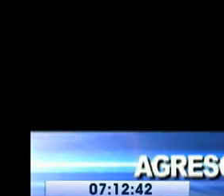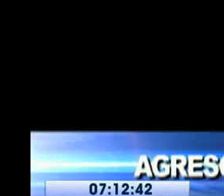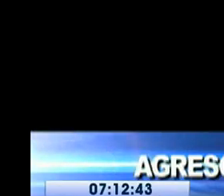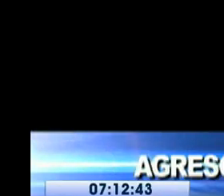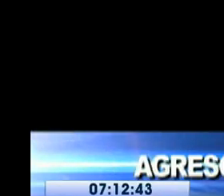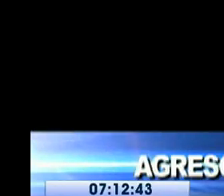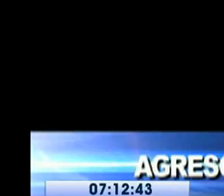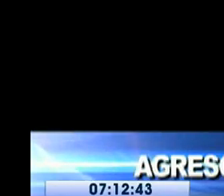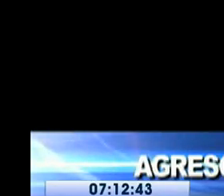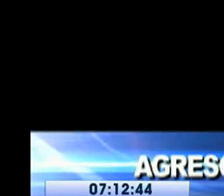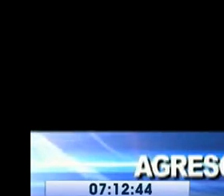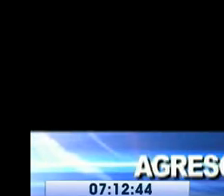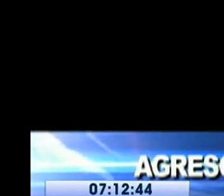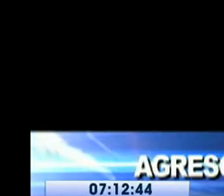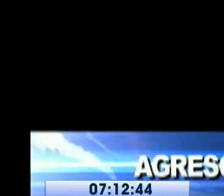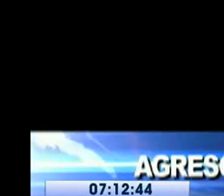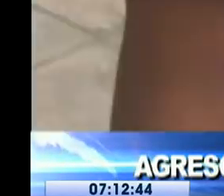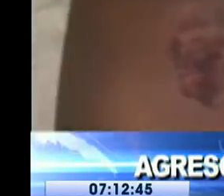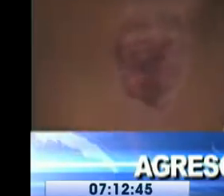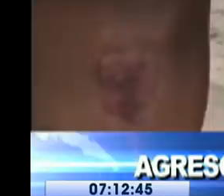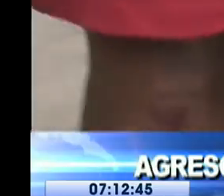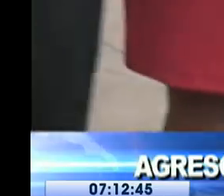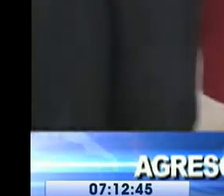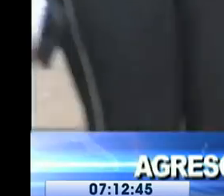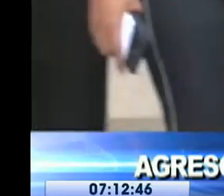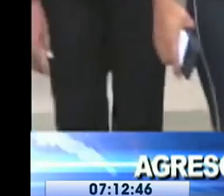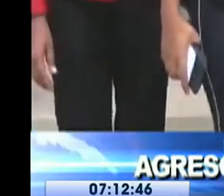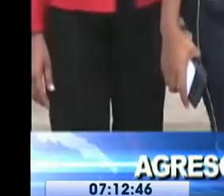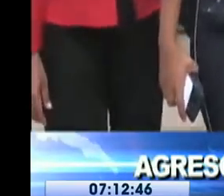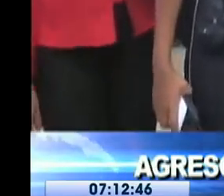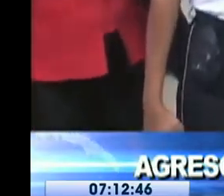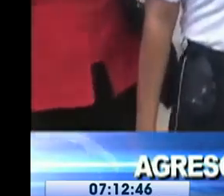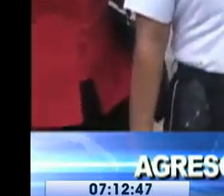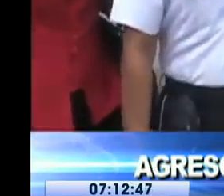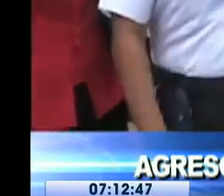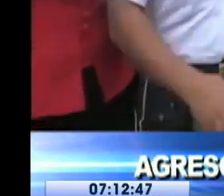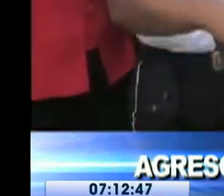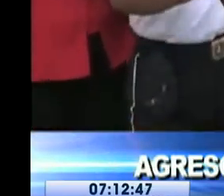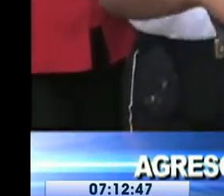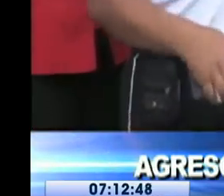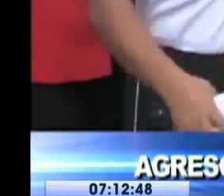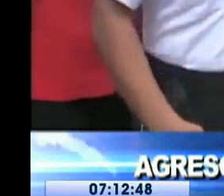Viejo, en la provincia de Manabí. La víctima narra los hechos.